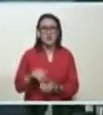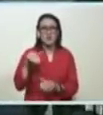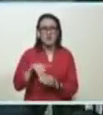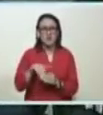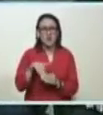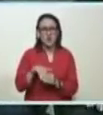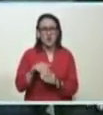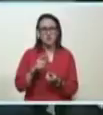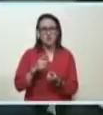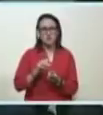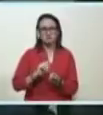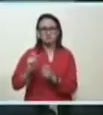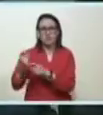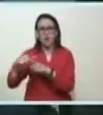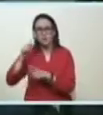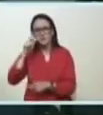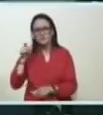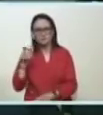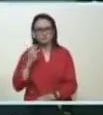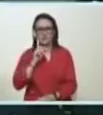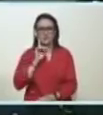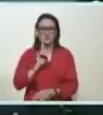que tiene a otra persona.